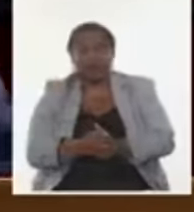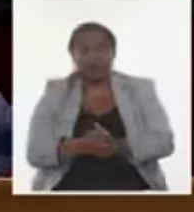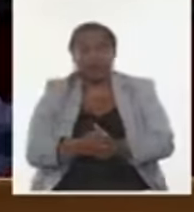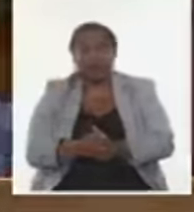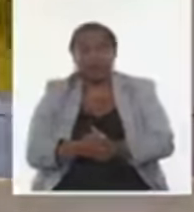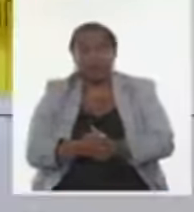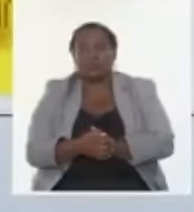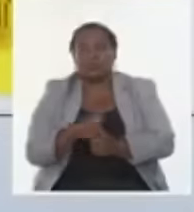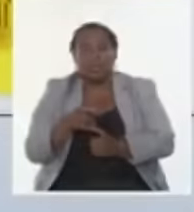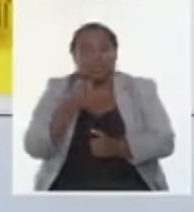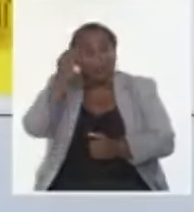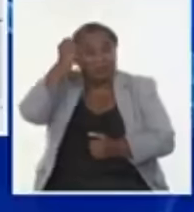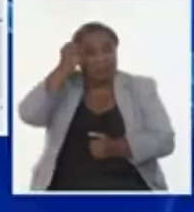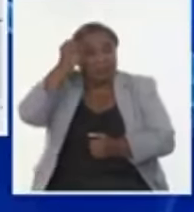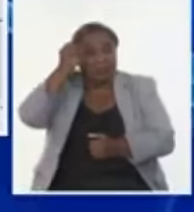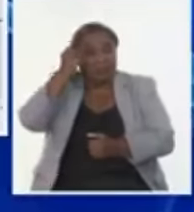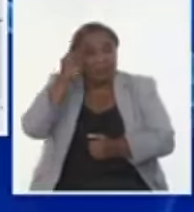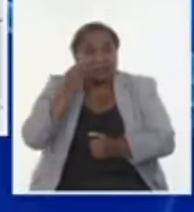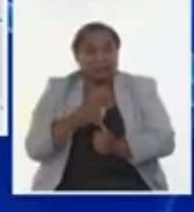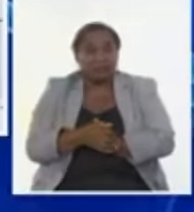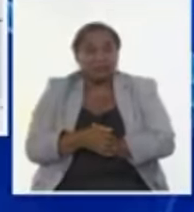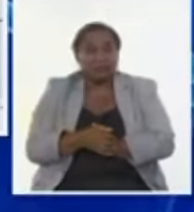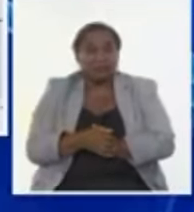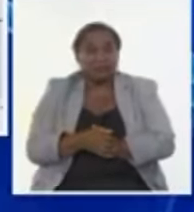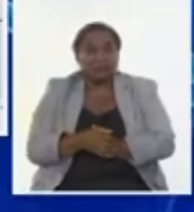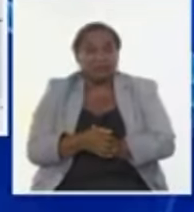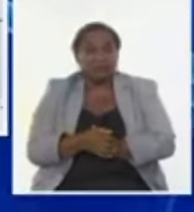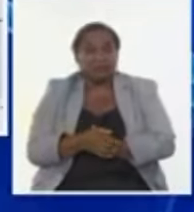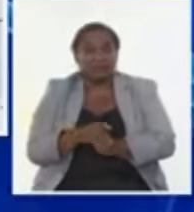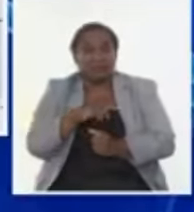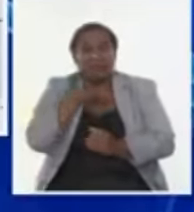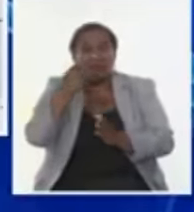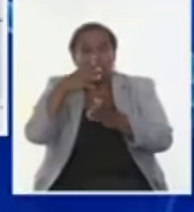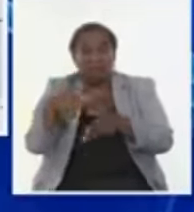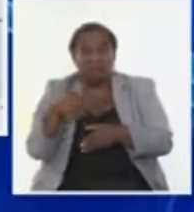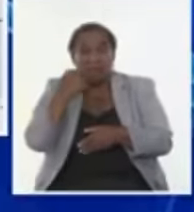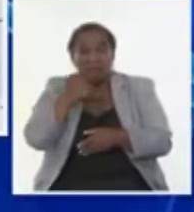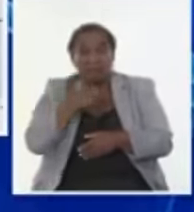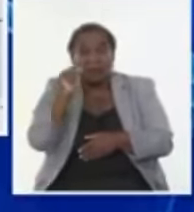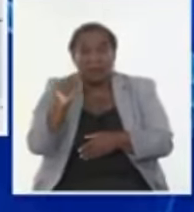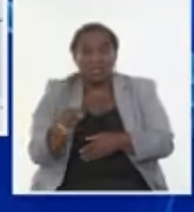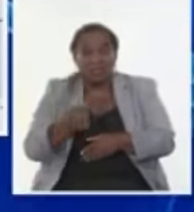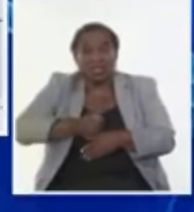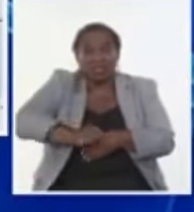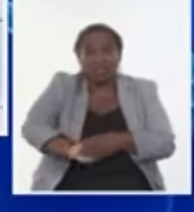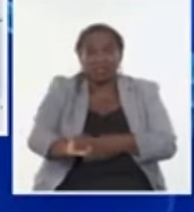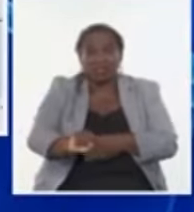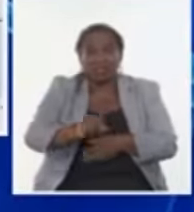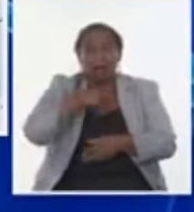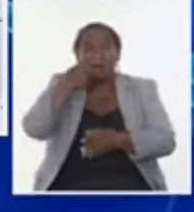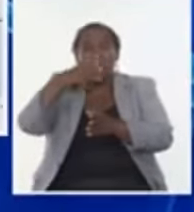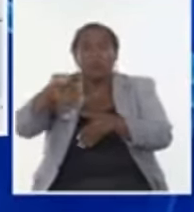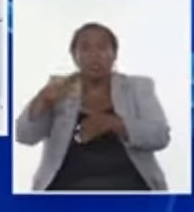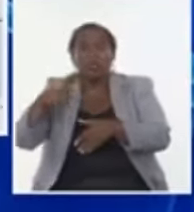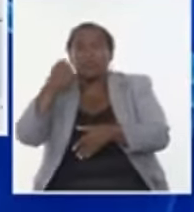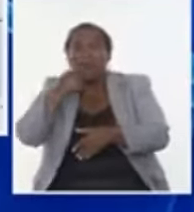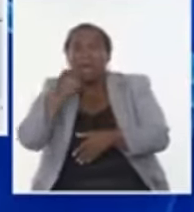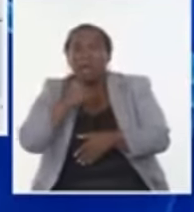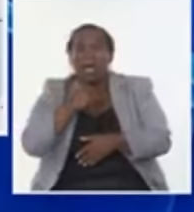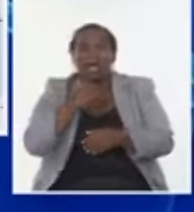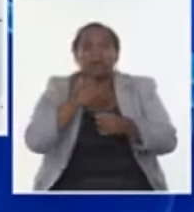preocupante, la tendencia a que fallecen más personas que las que nacen. En lo que va de